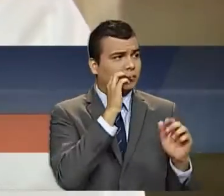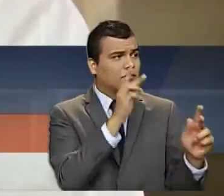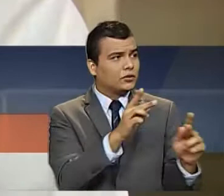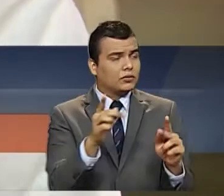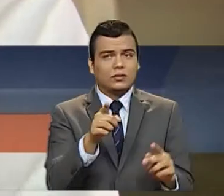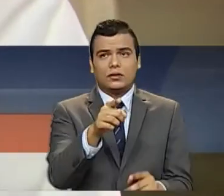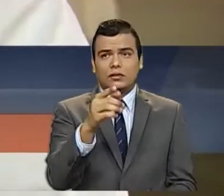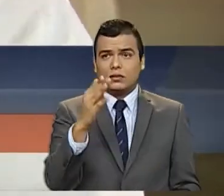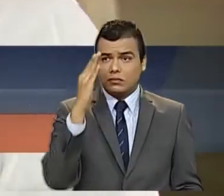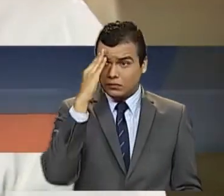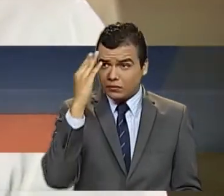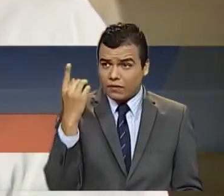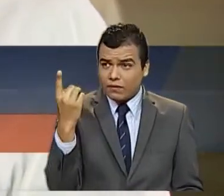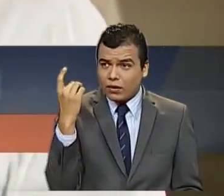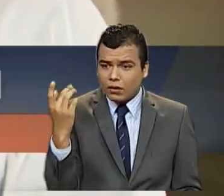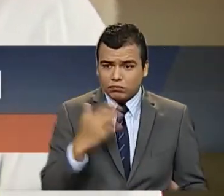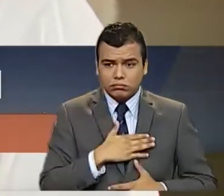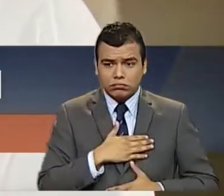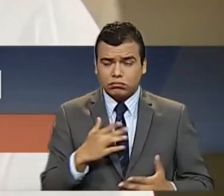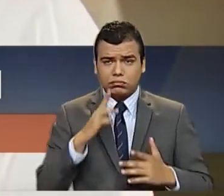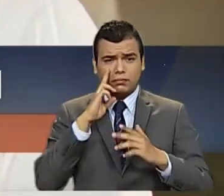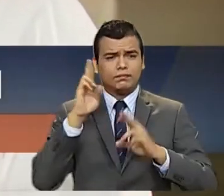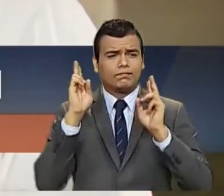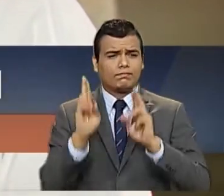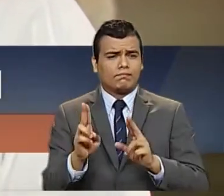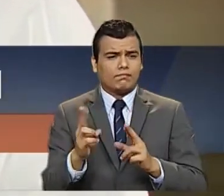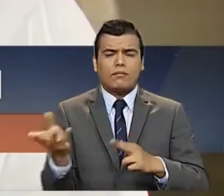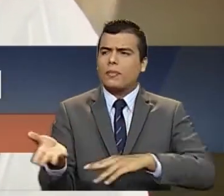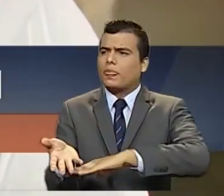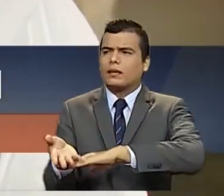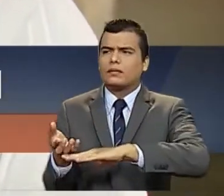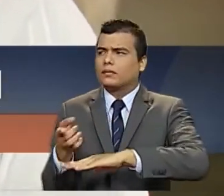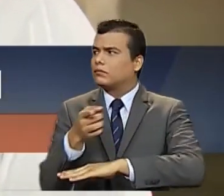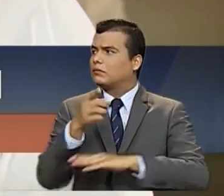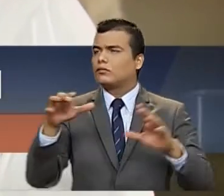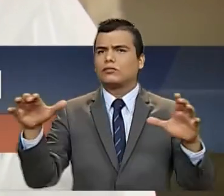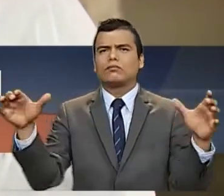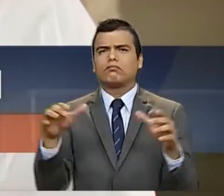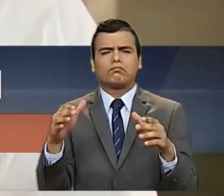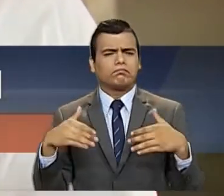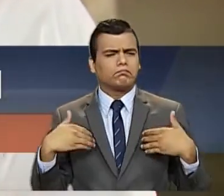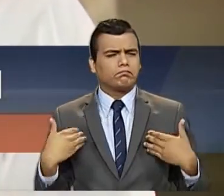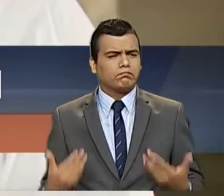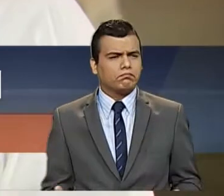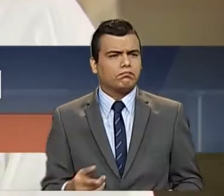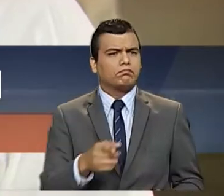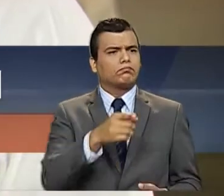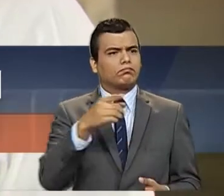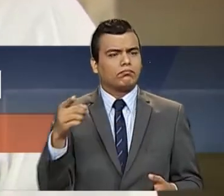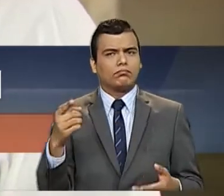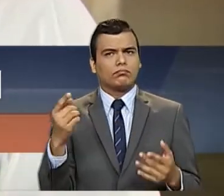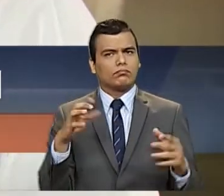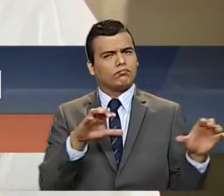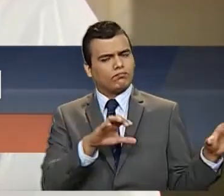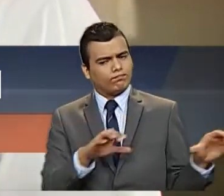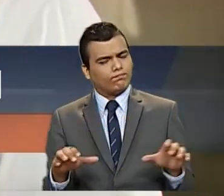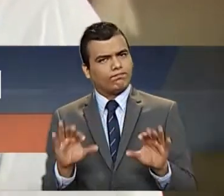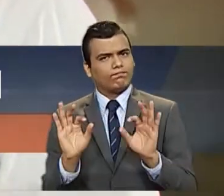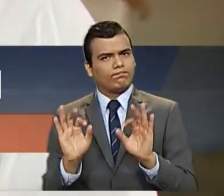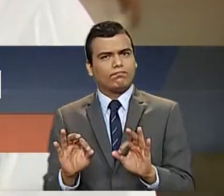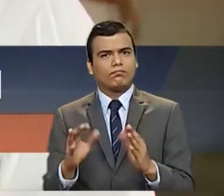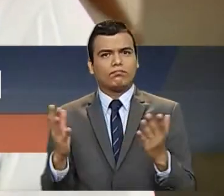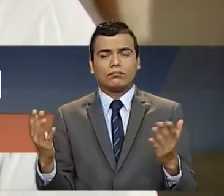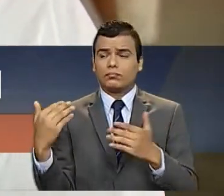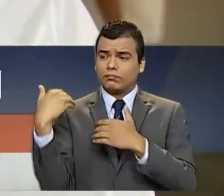va a reconocer y lo va a organizar. ¿Y qué se exige de ellos o qué se les pide? que tengan unas normas de conducta, que tengan